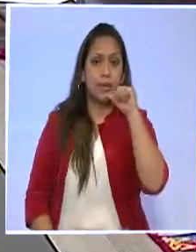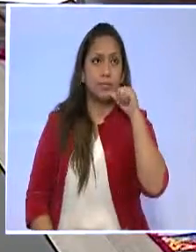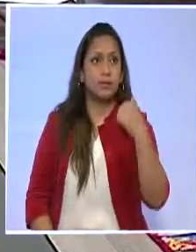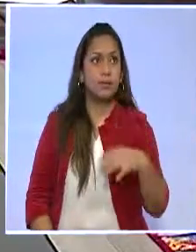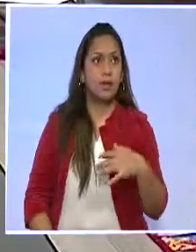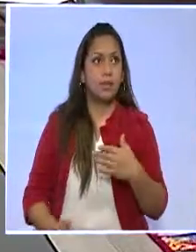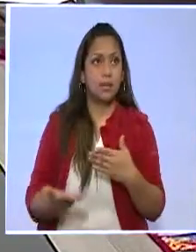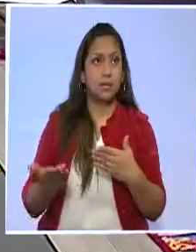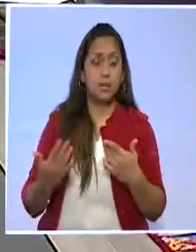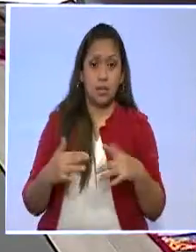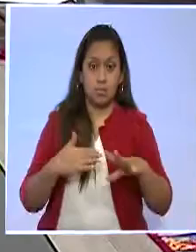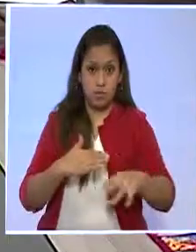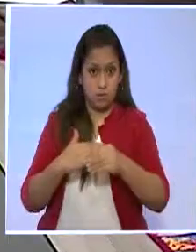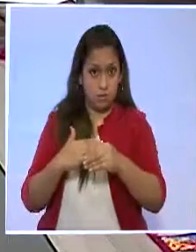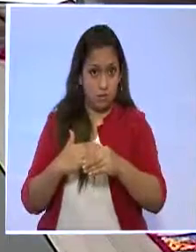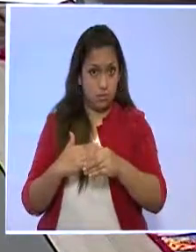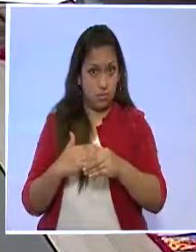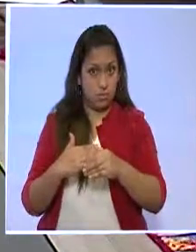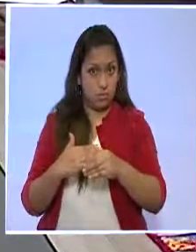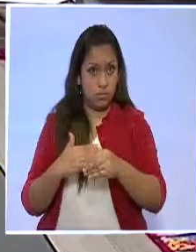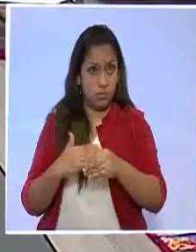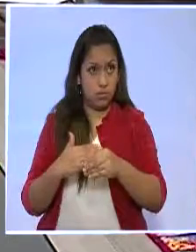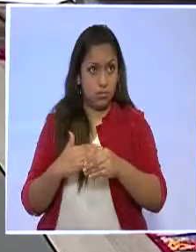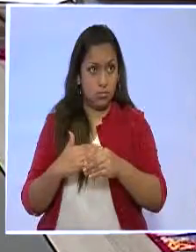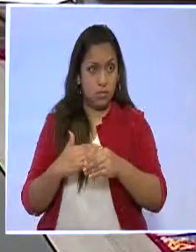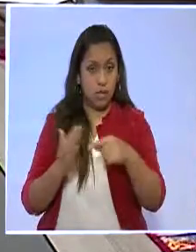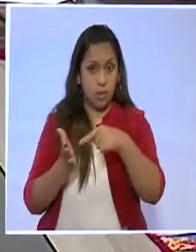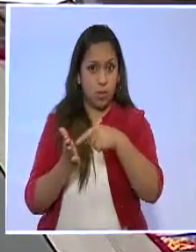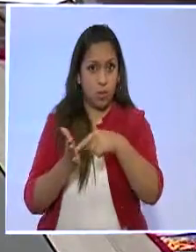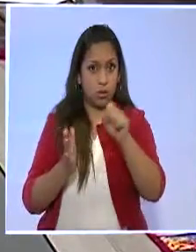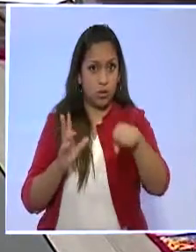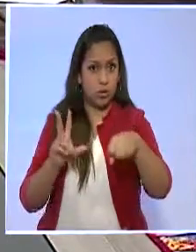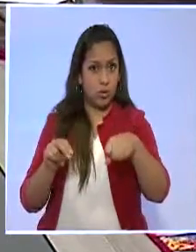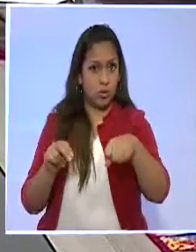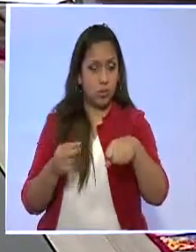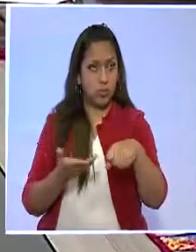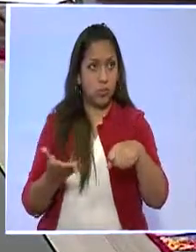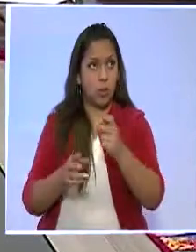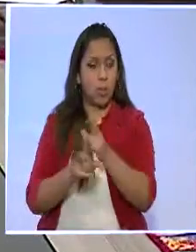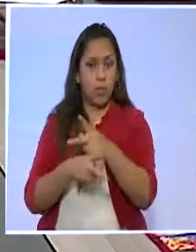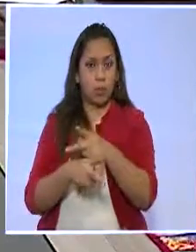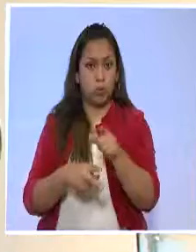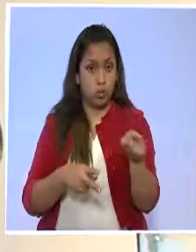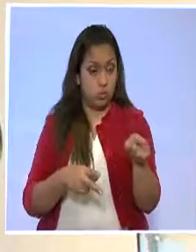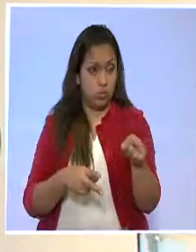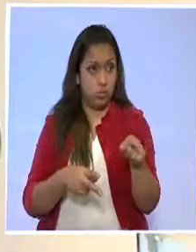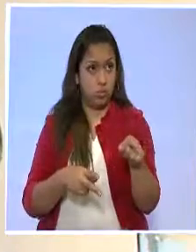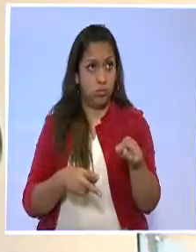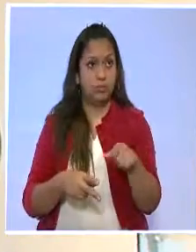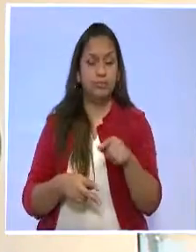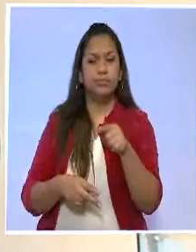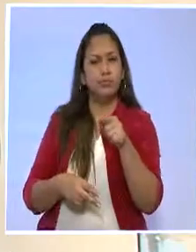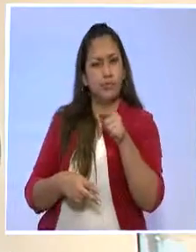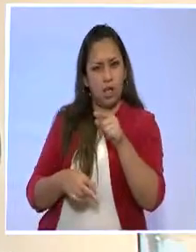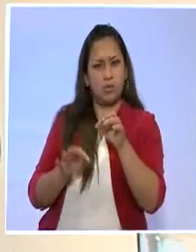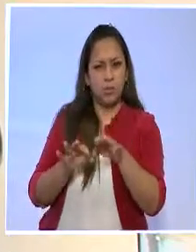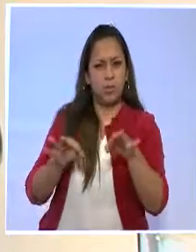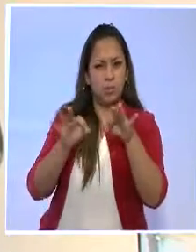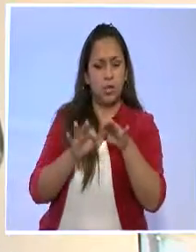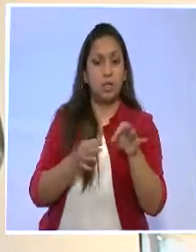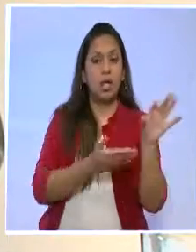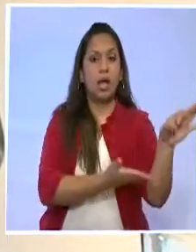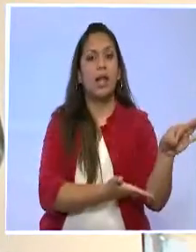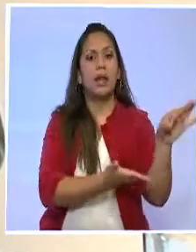grabada el alcohol que el alcohol que se utiliza para la producción de esta hacer esto fue importante porque también fueron recibidos en la